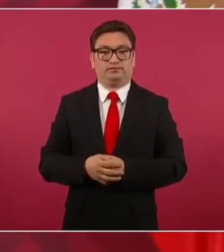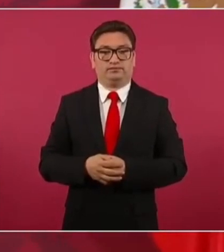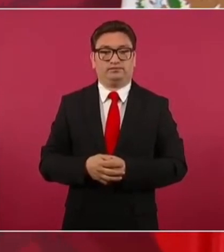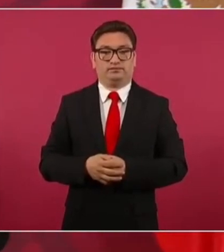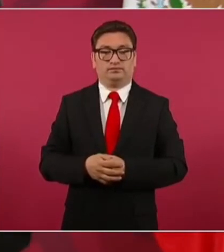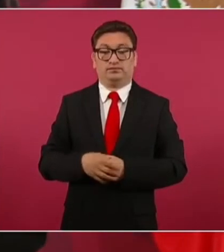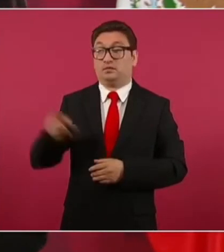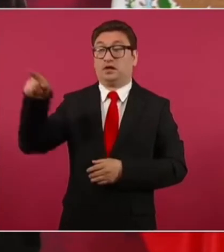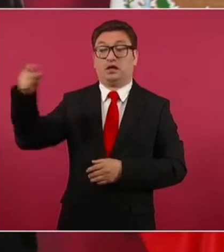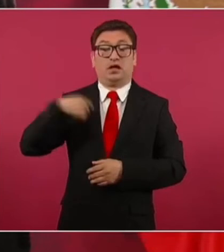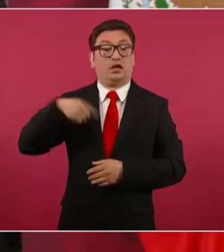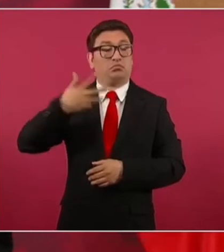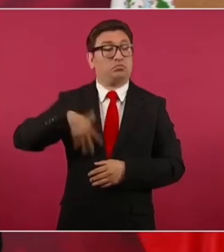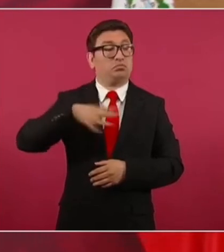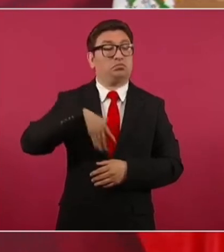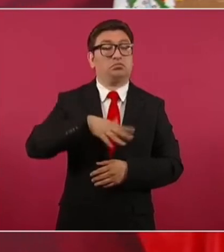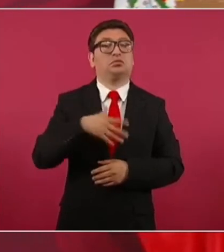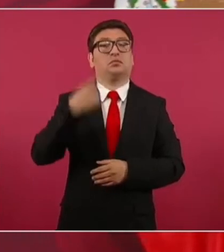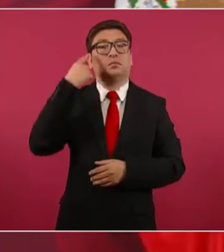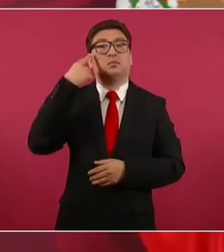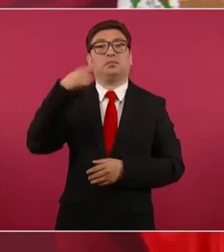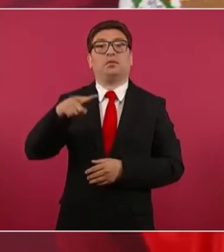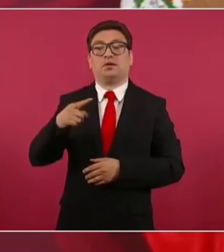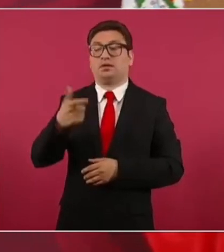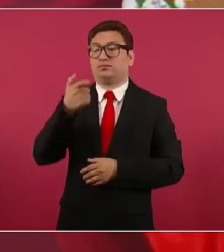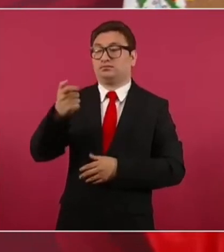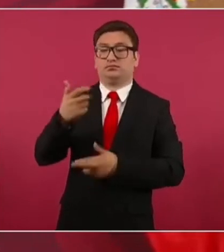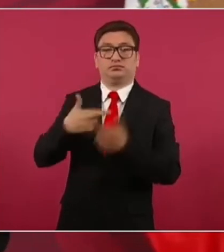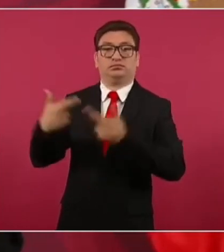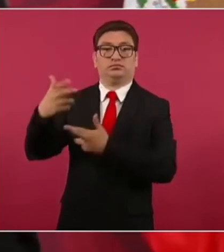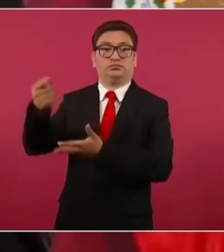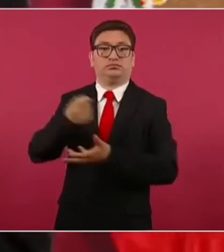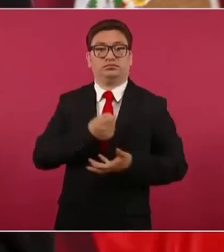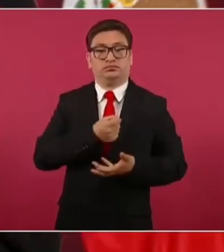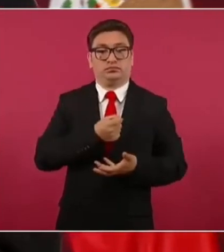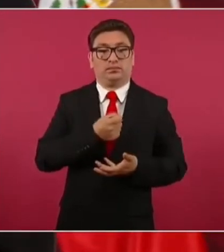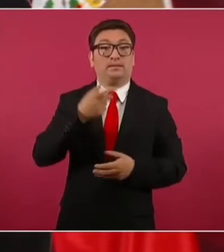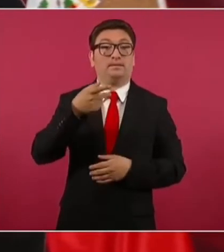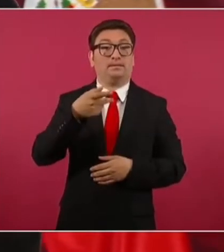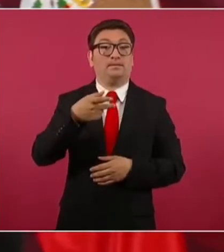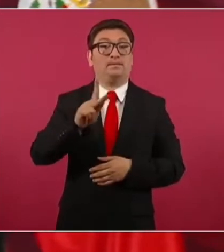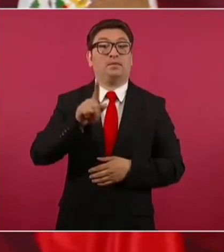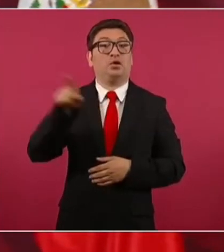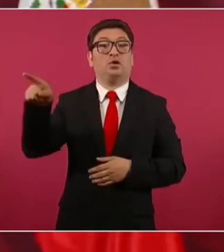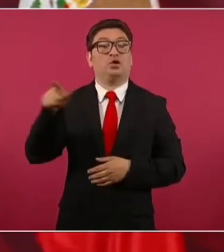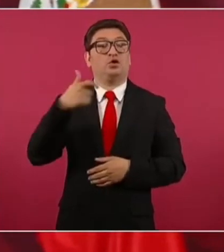Nos buscaron para devolvernos el dinero, pero no